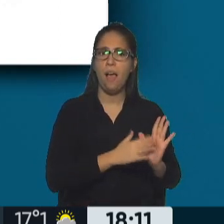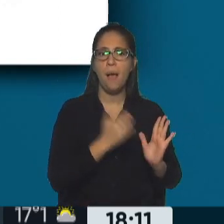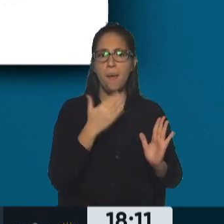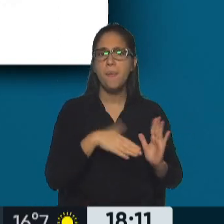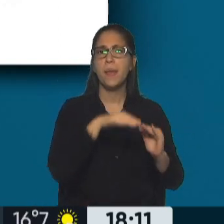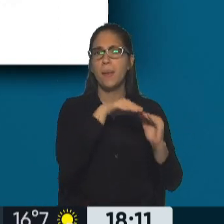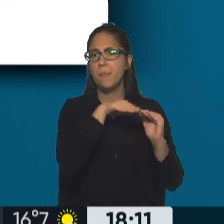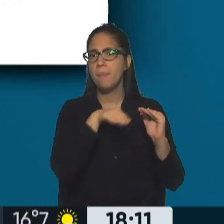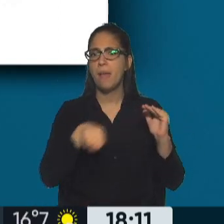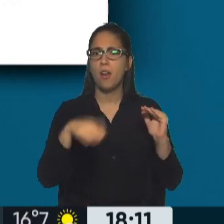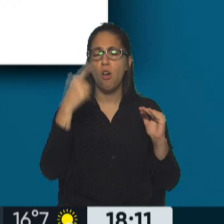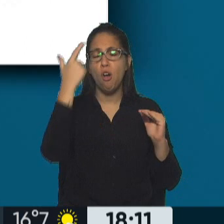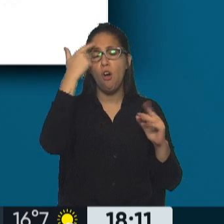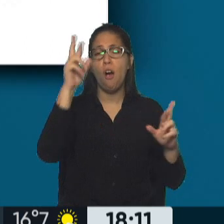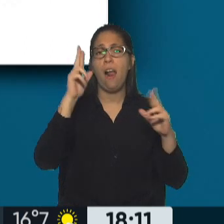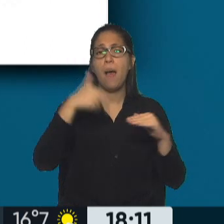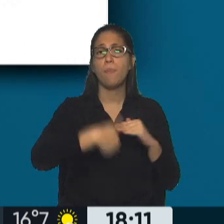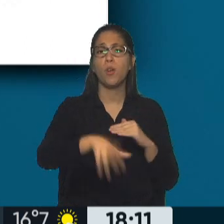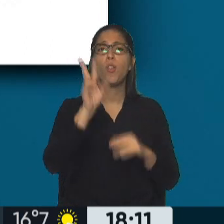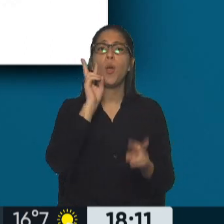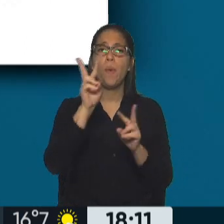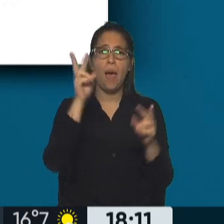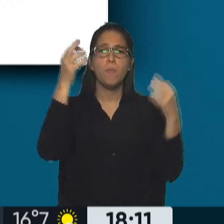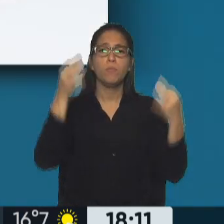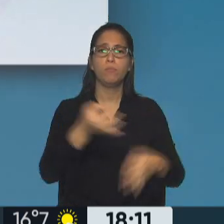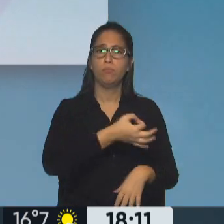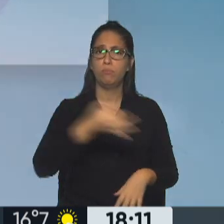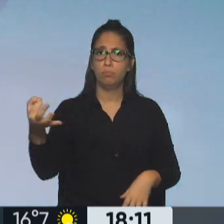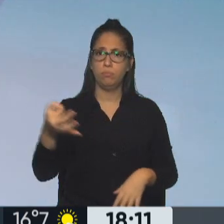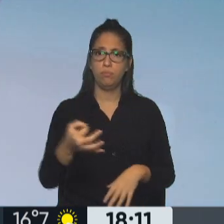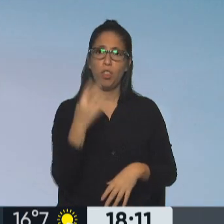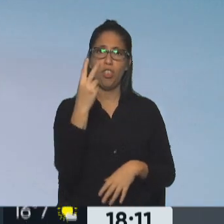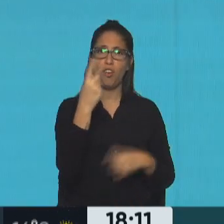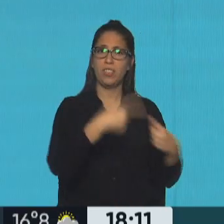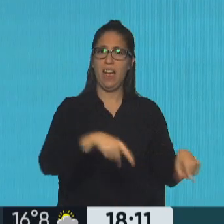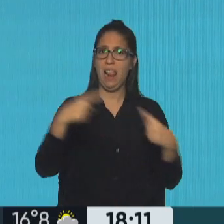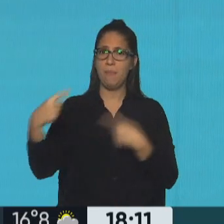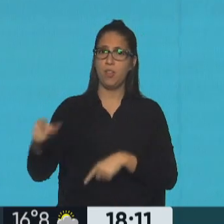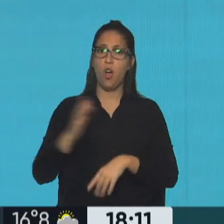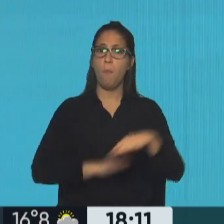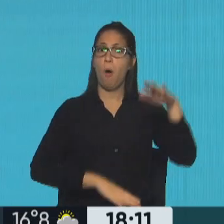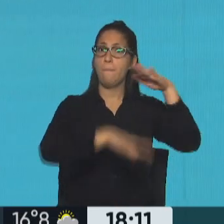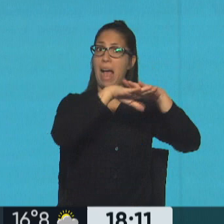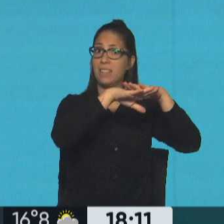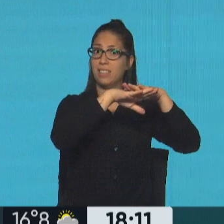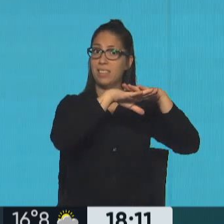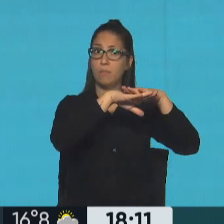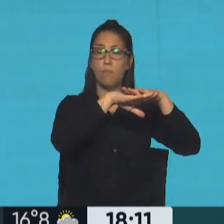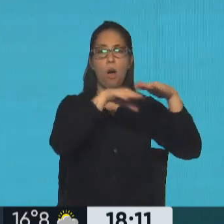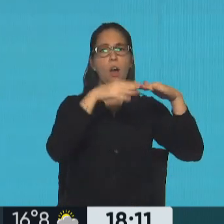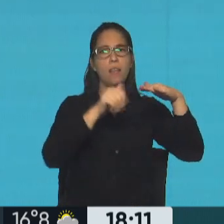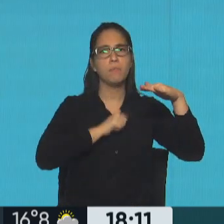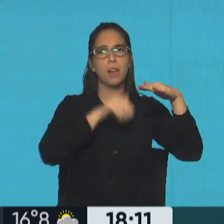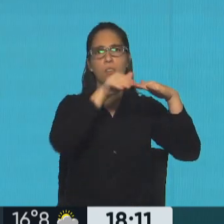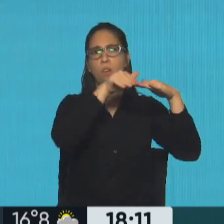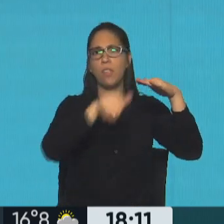esperamos ver reflejada próximamente. Bueno, hay esos dos elementos, ¿no? Sí. Que este fue el pico, esperamos la baja, lo venimos escuchando